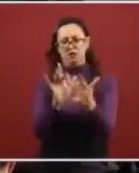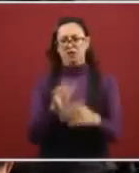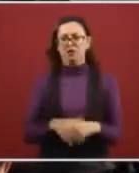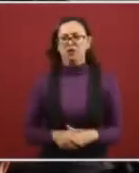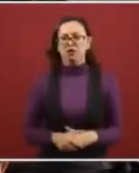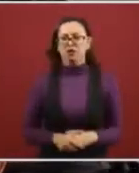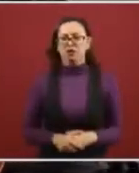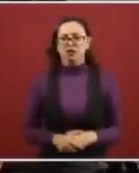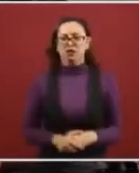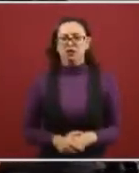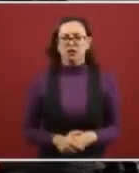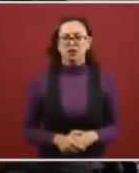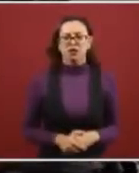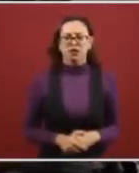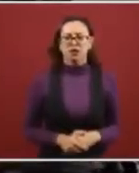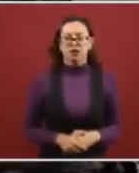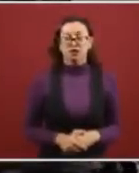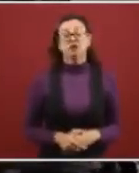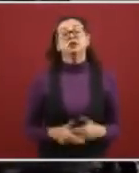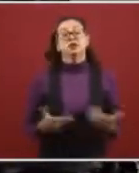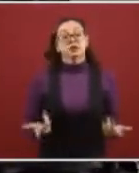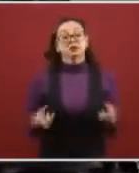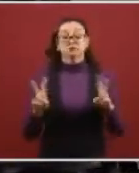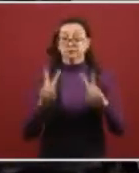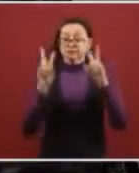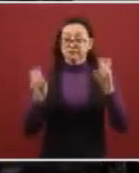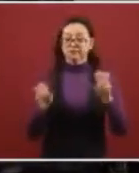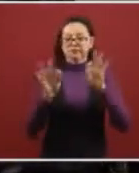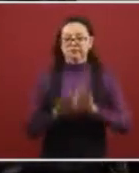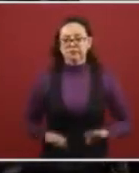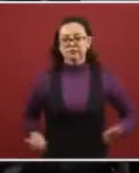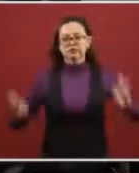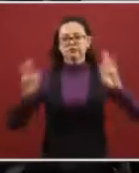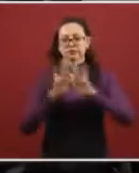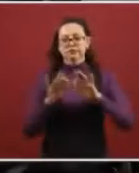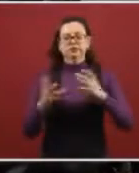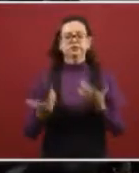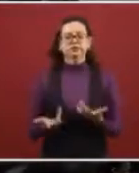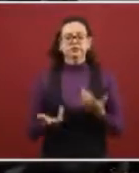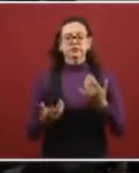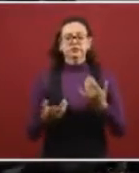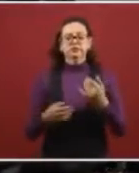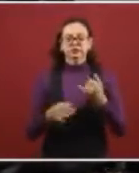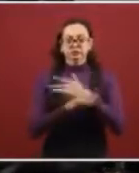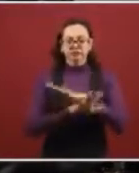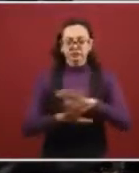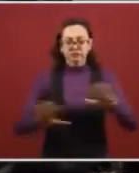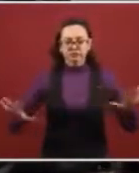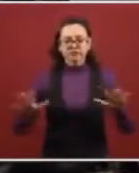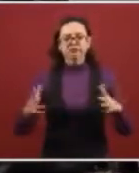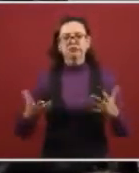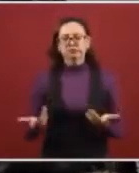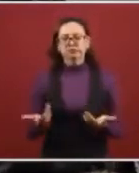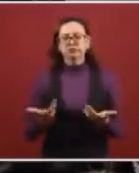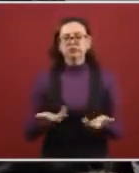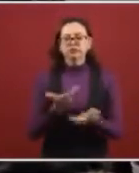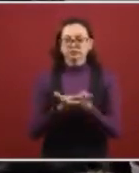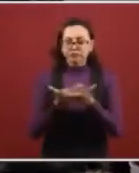Bueno, pues estuvo muy importante esta primera parte de la conferencia. Si les